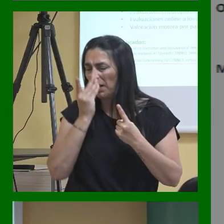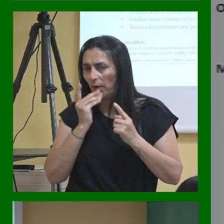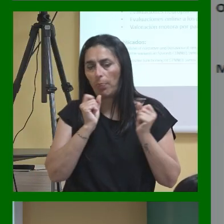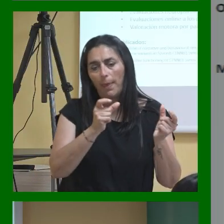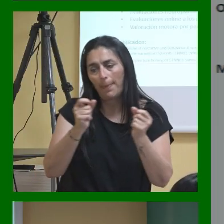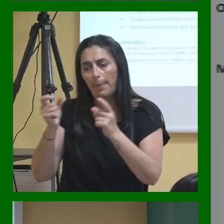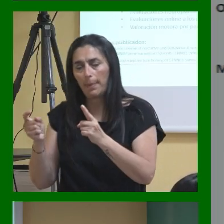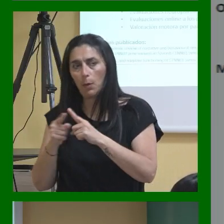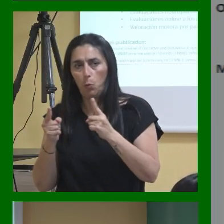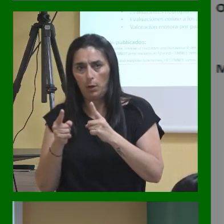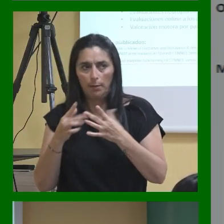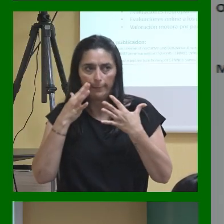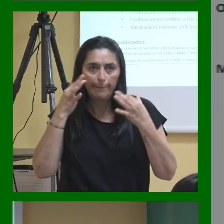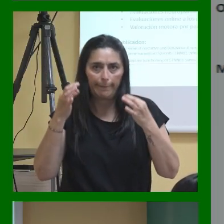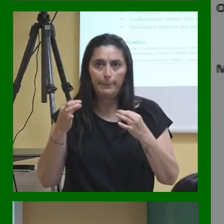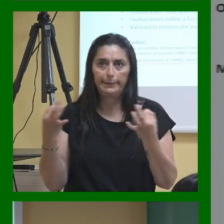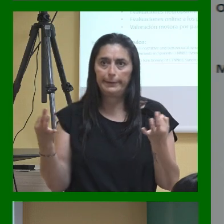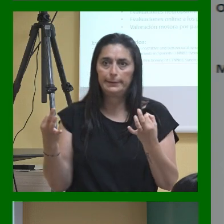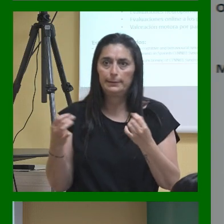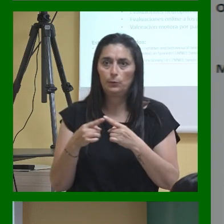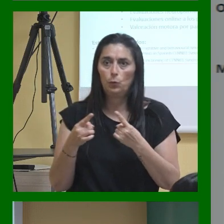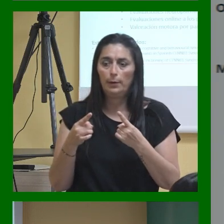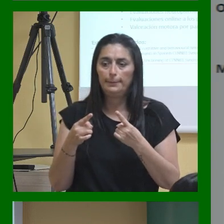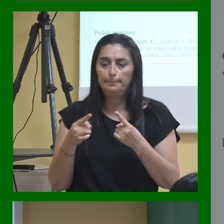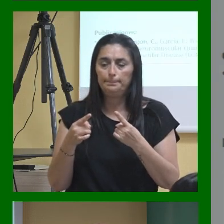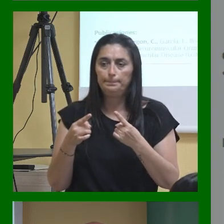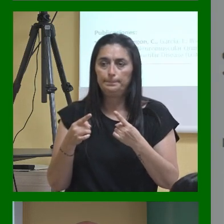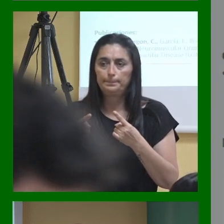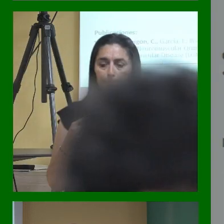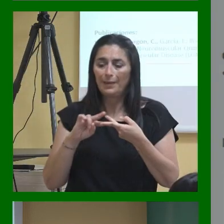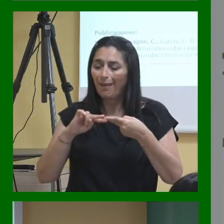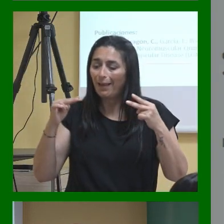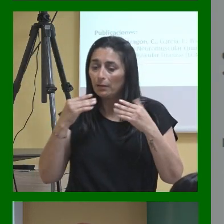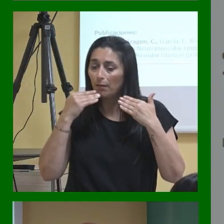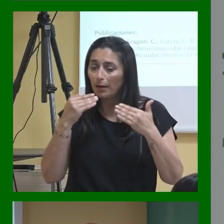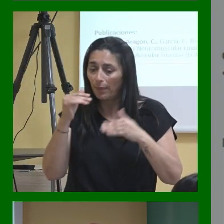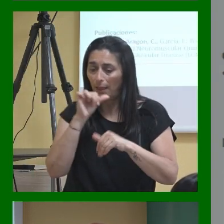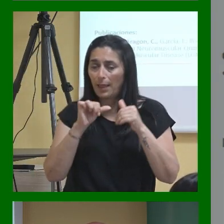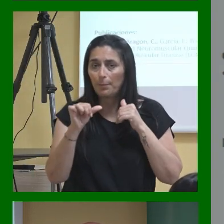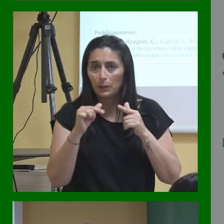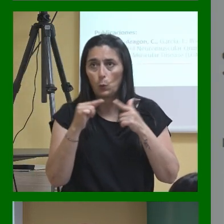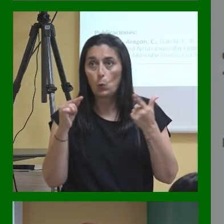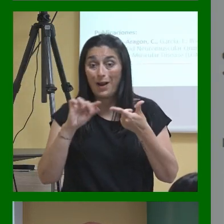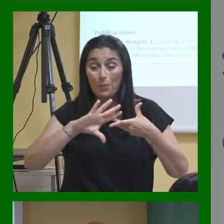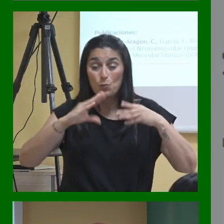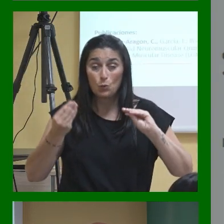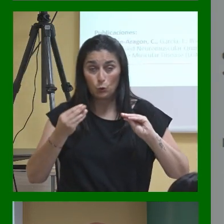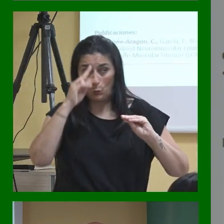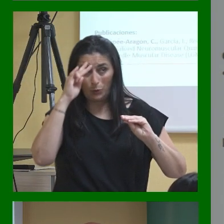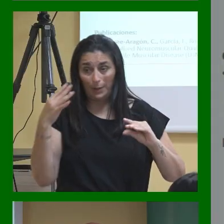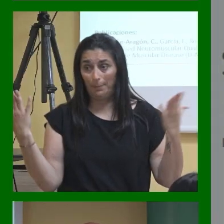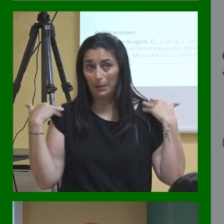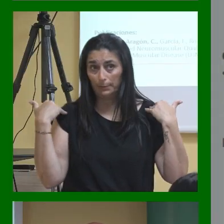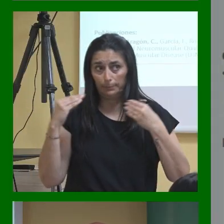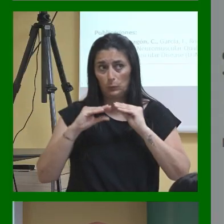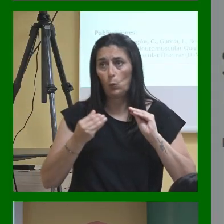realmente hay forma de establecer perfiles a partir de cuadros genéticos. La distrofia muscular de cinturas, que ya esto está en adultos,